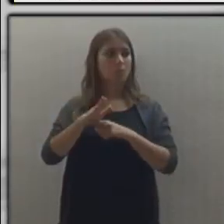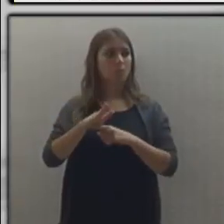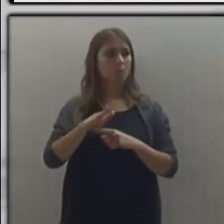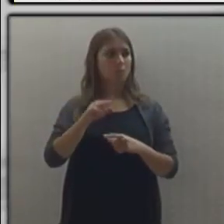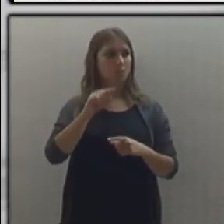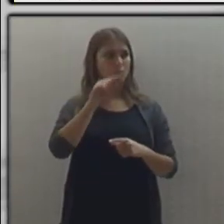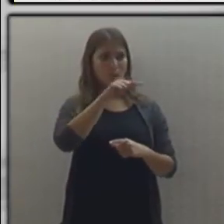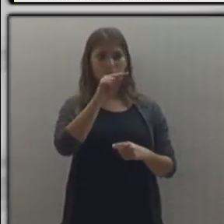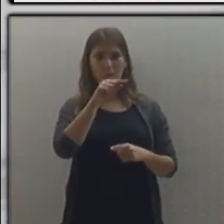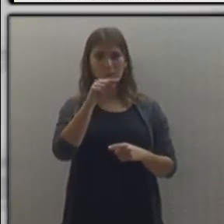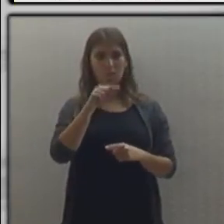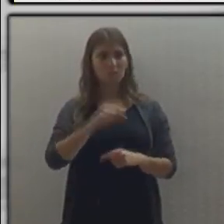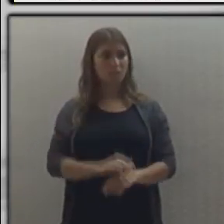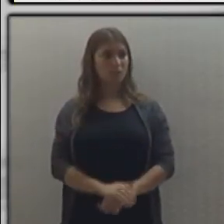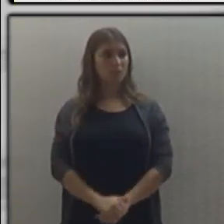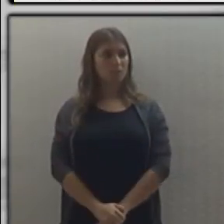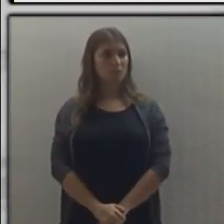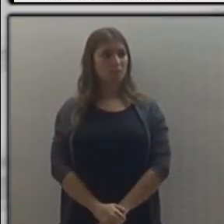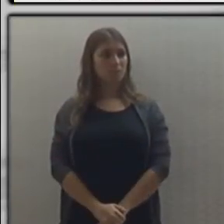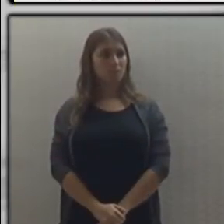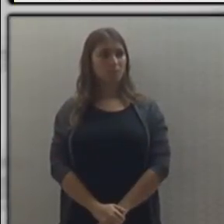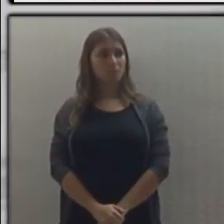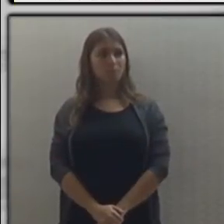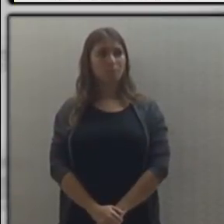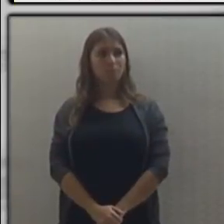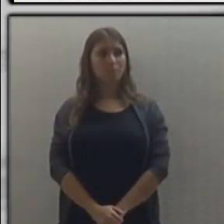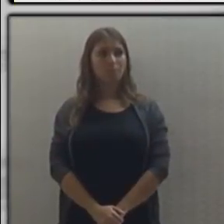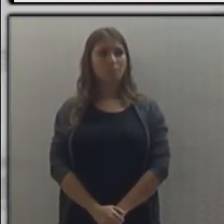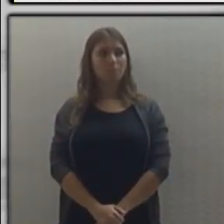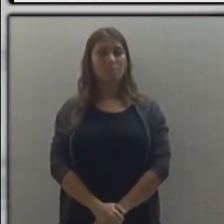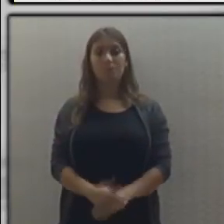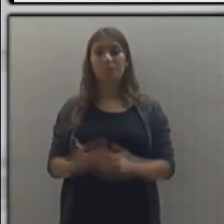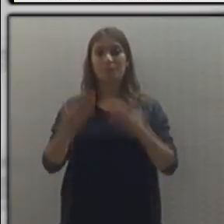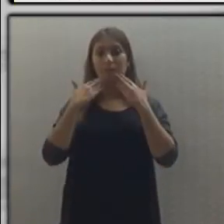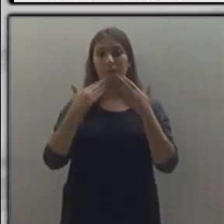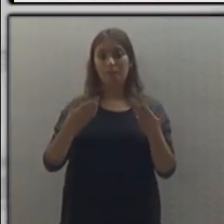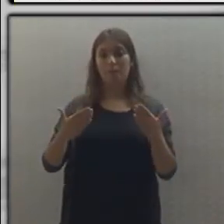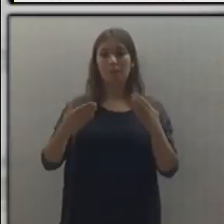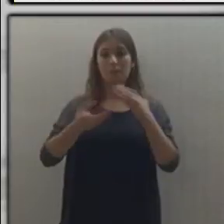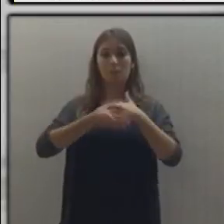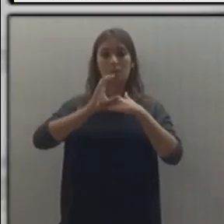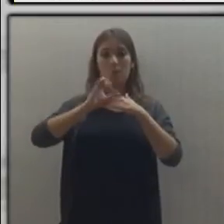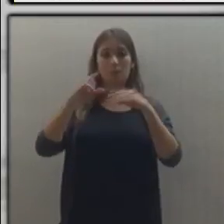¿Está abierto esto? Sí. Y gracias al CEAPAT y al INSERSO por la invitación.